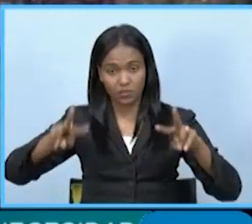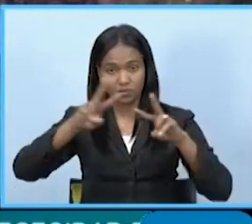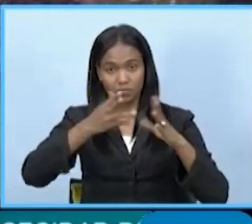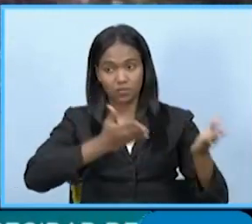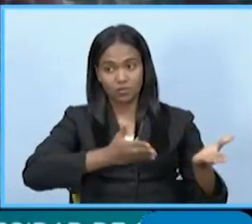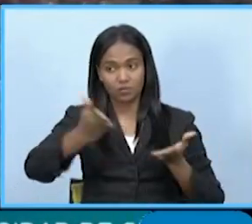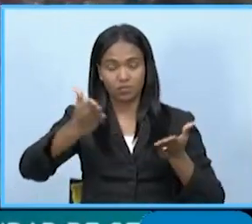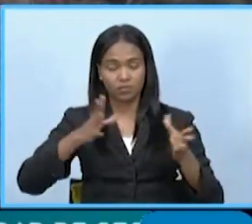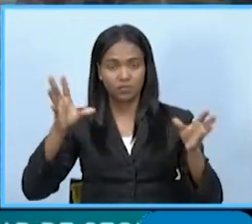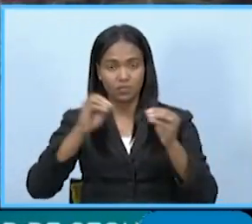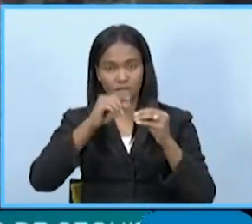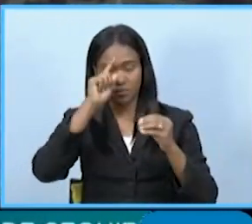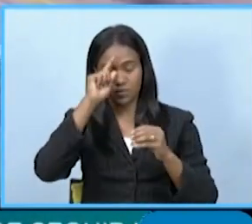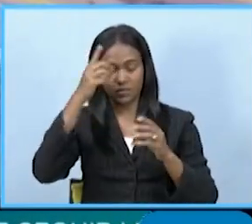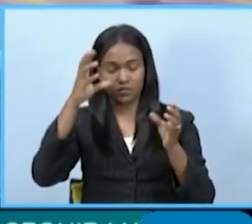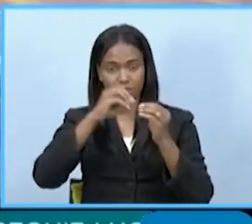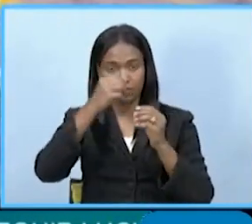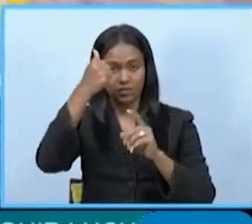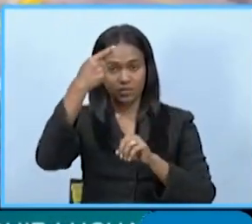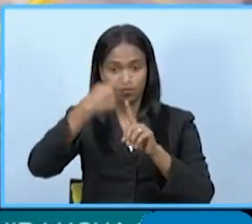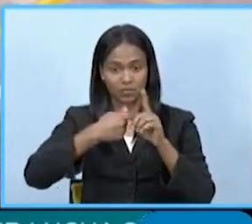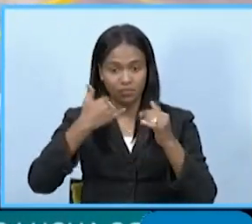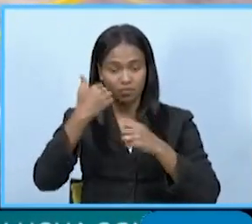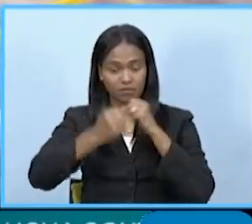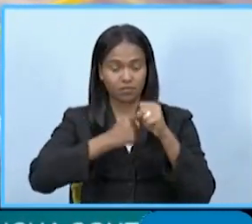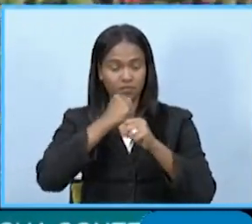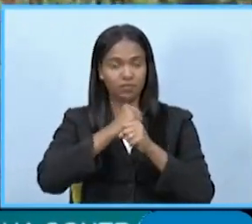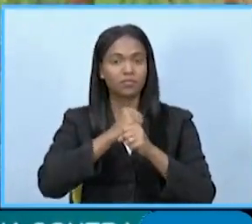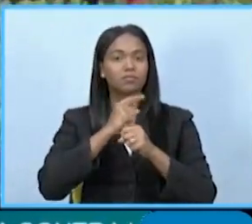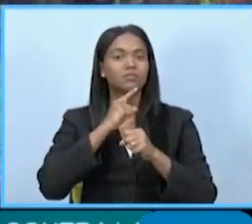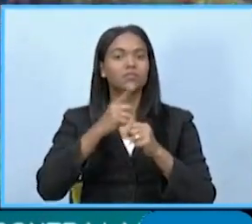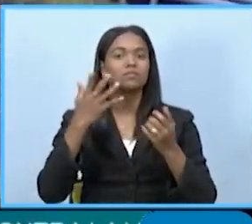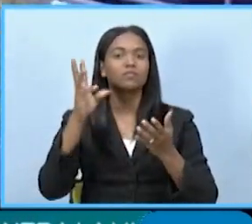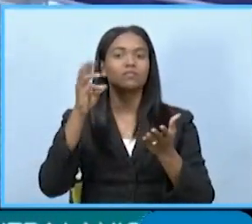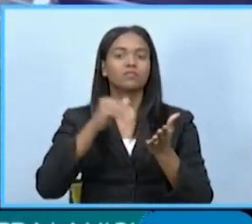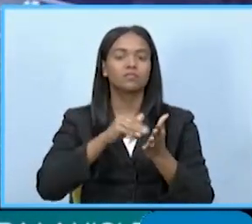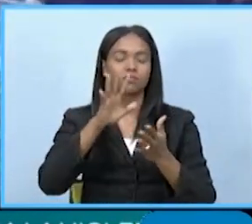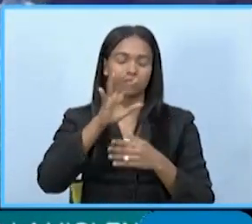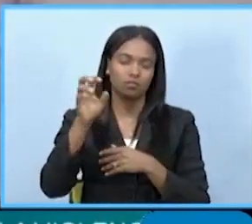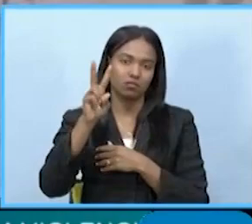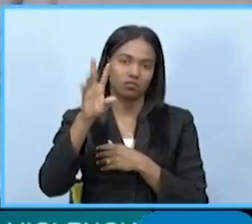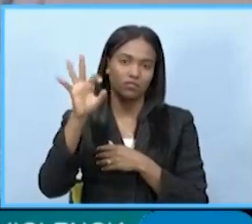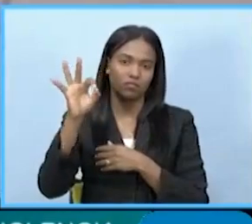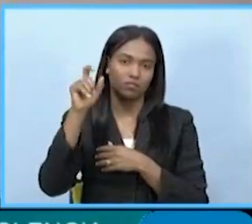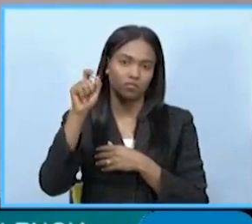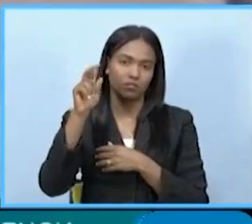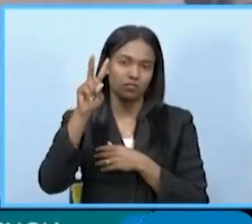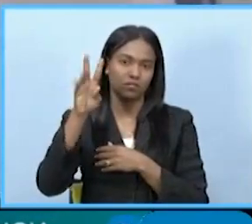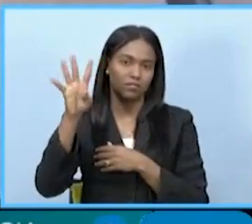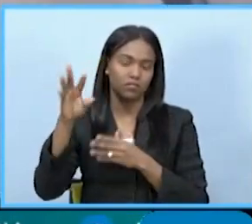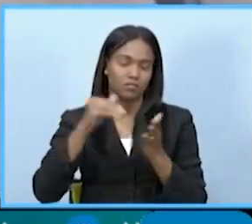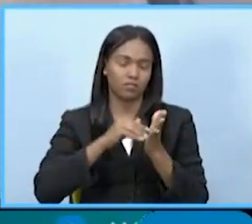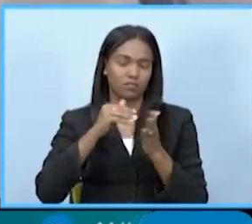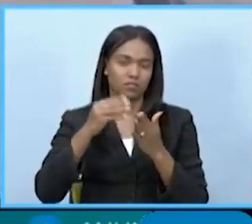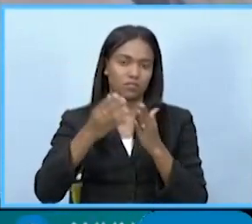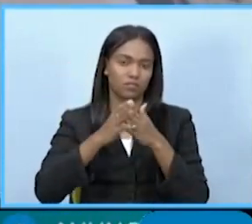exportado acumulado durante los primeros 10 meses de este año fueron de 6.529.24 millones de dólares, el